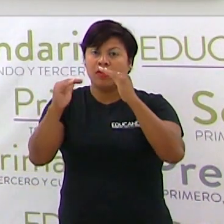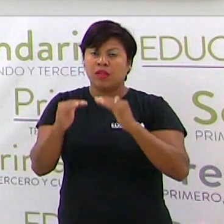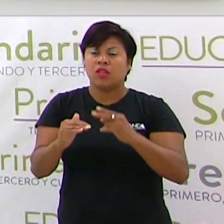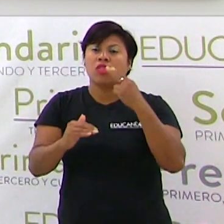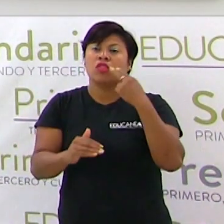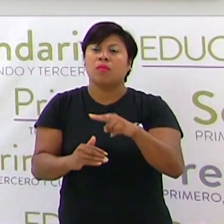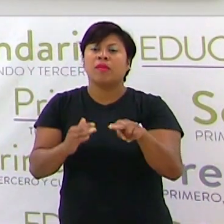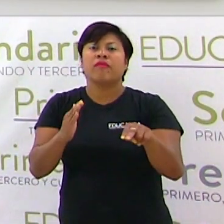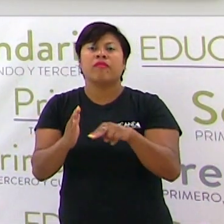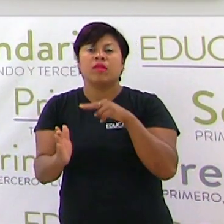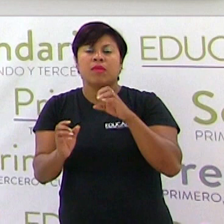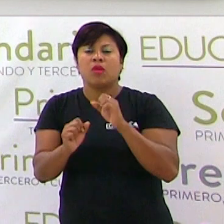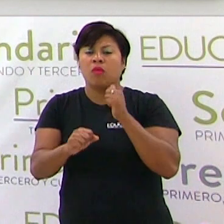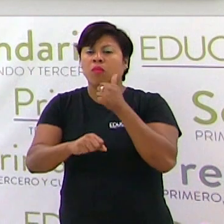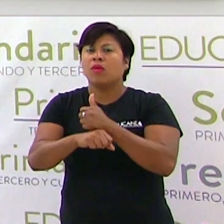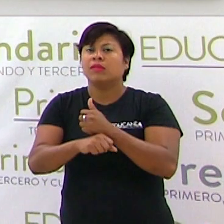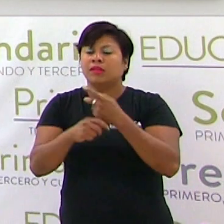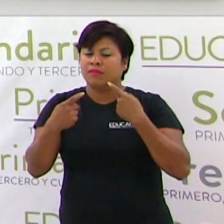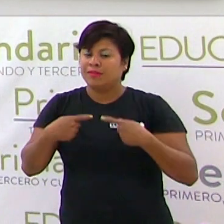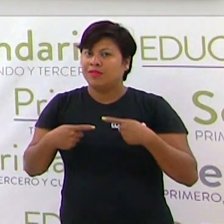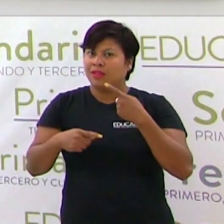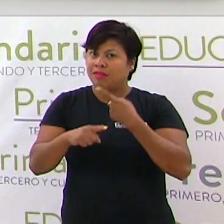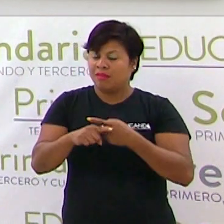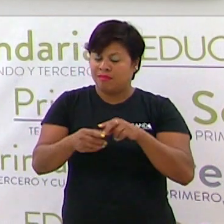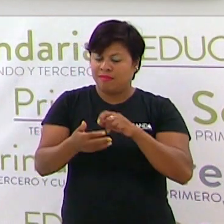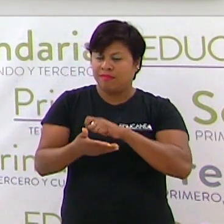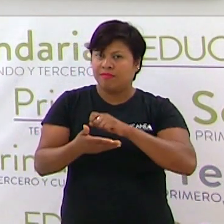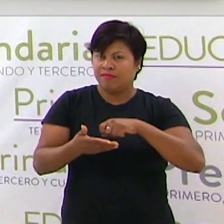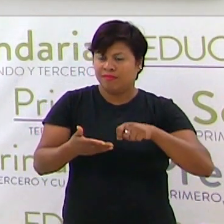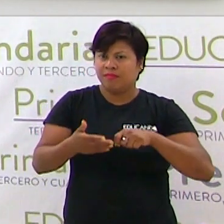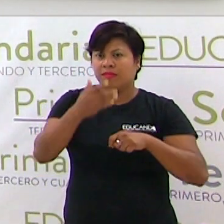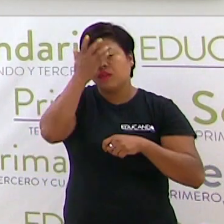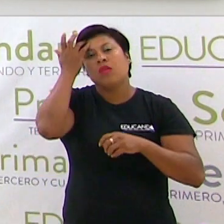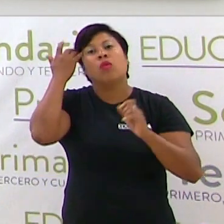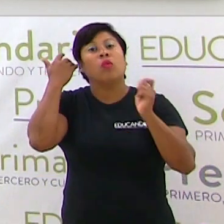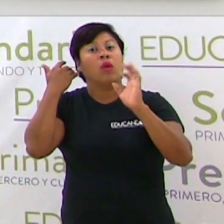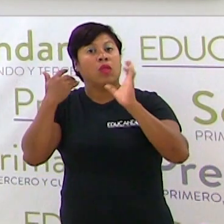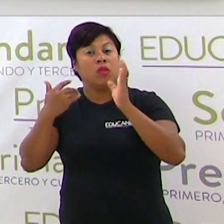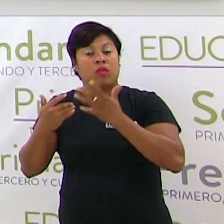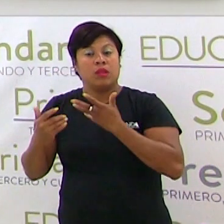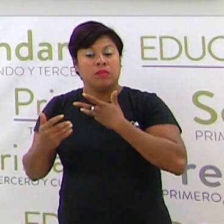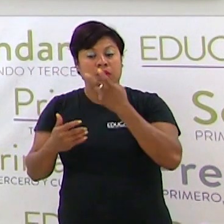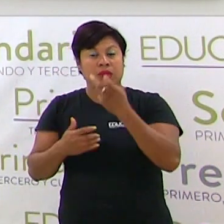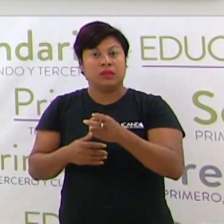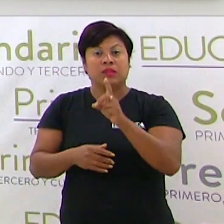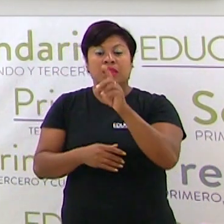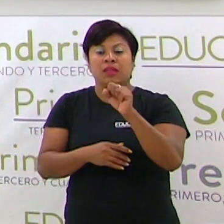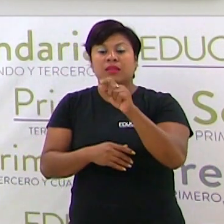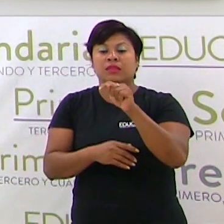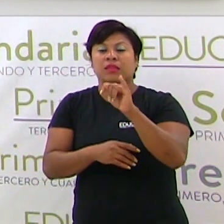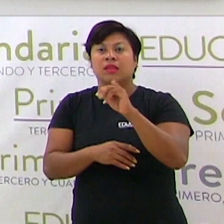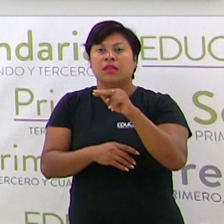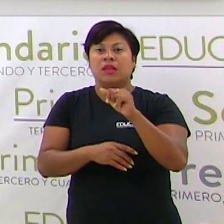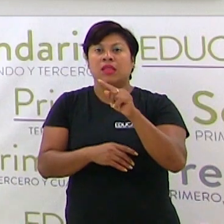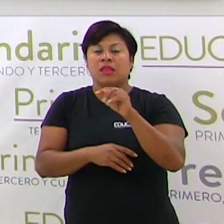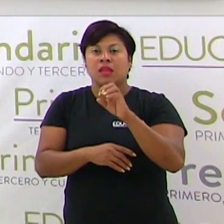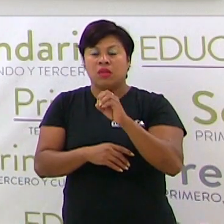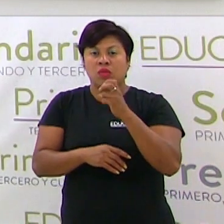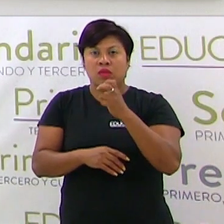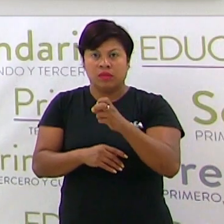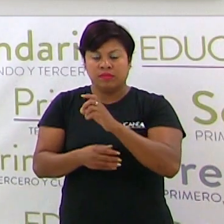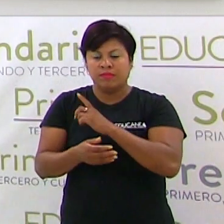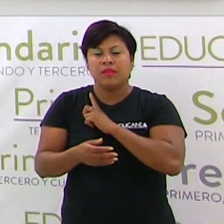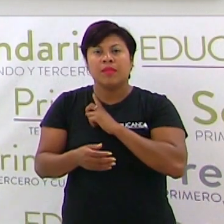nombre, firma o puesto del remitente. Cuando tenemos estos datos del destinatario hay que incluirlos como en este